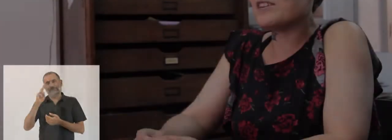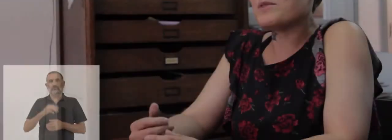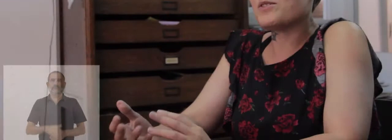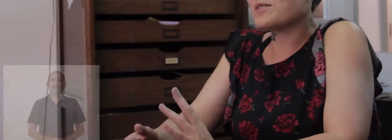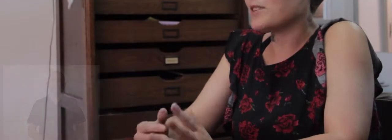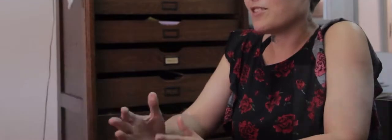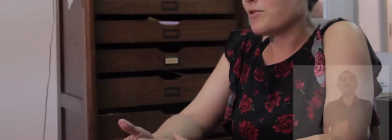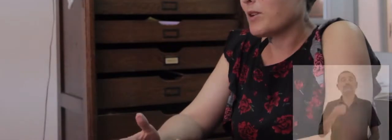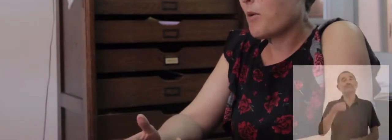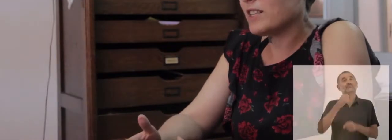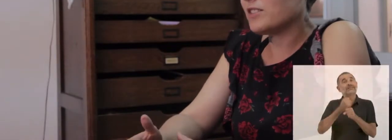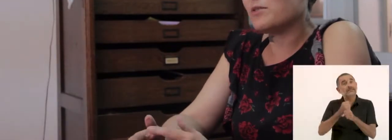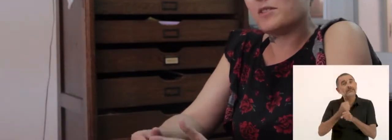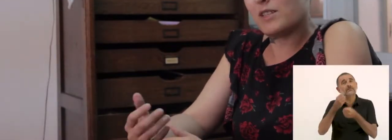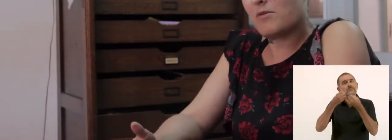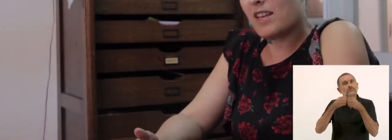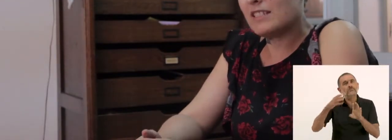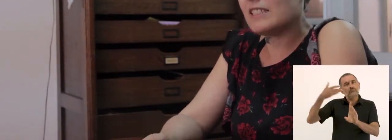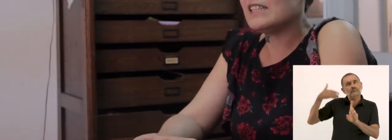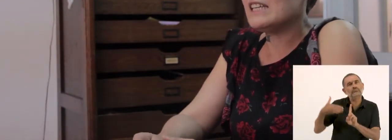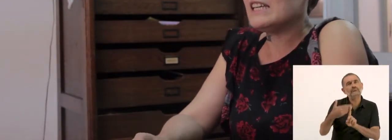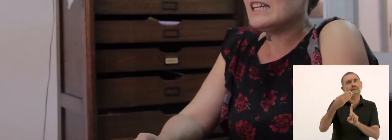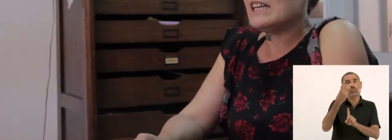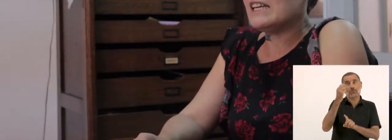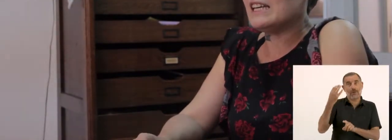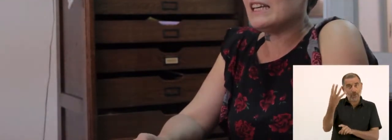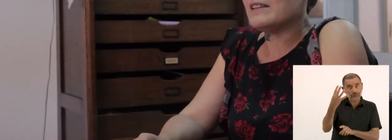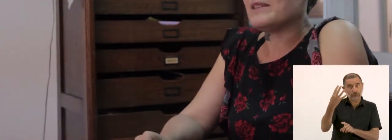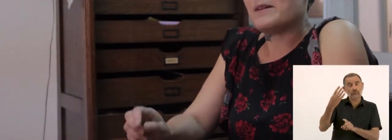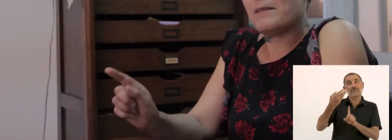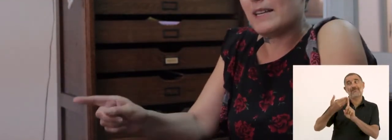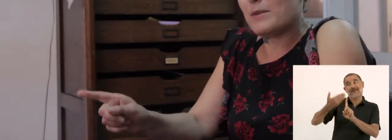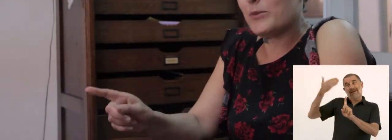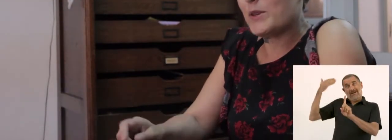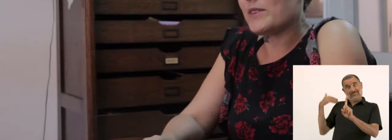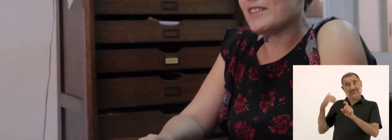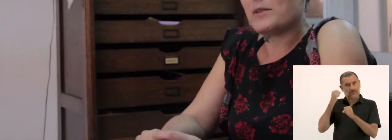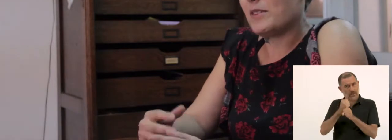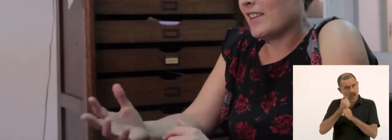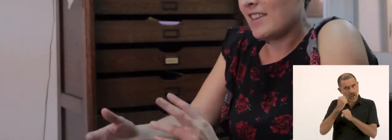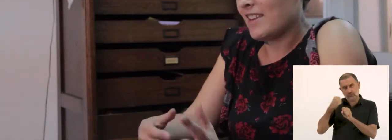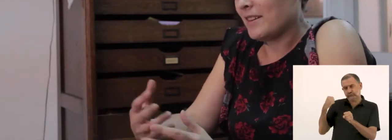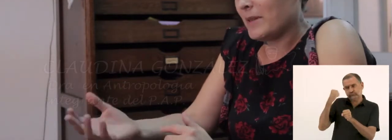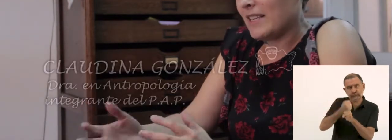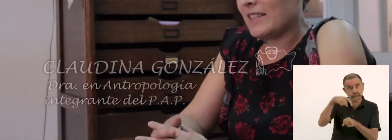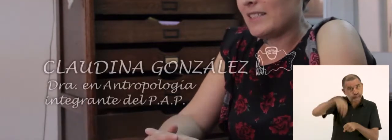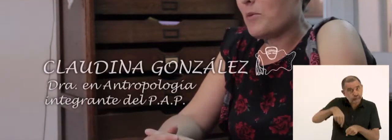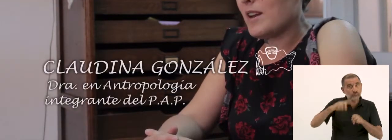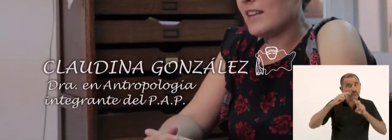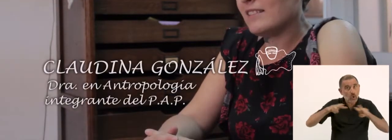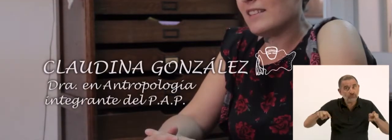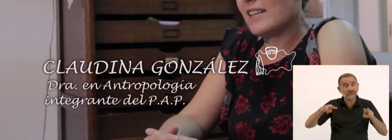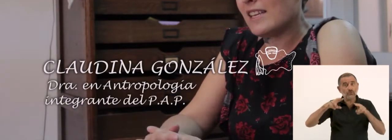Mi tarea comenzó ya por el año 2004, cuando era estudiante. Trabajaba acá en el museo, hacía trabajos de guía para